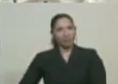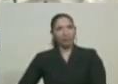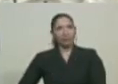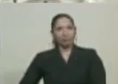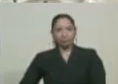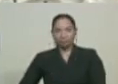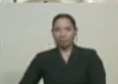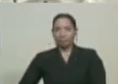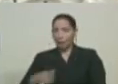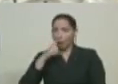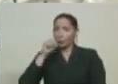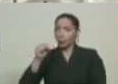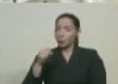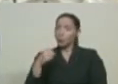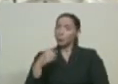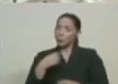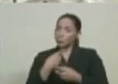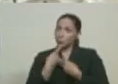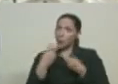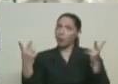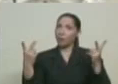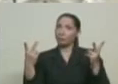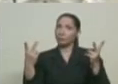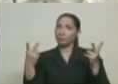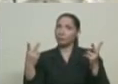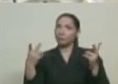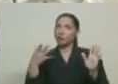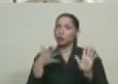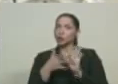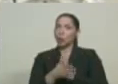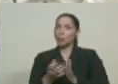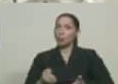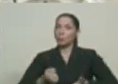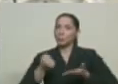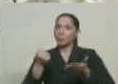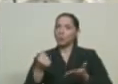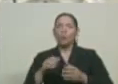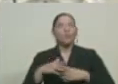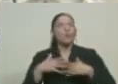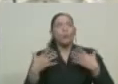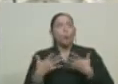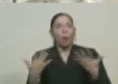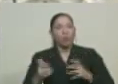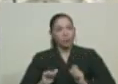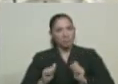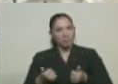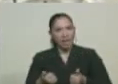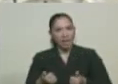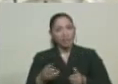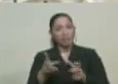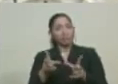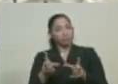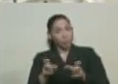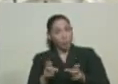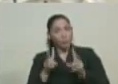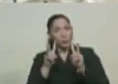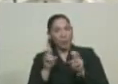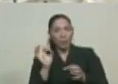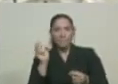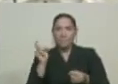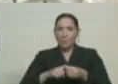muy importante sobre el salario. ¿Cuándo entra en vigencia el salario referenciado en Petro?